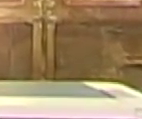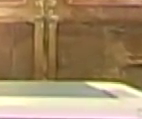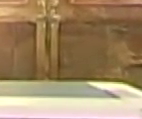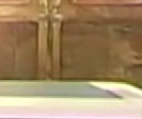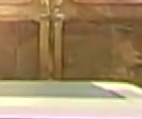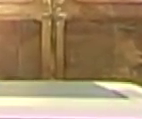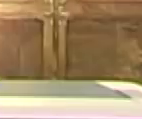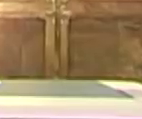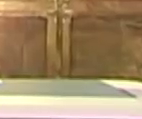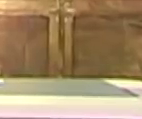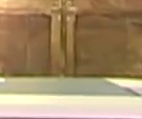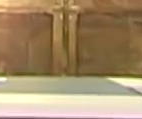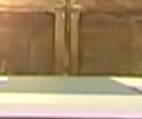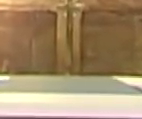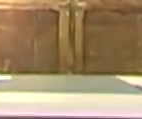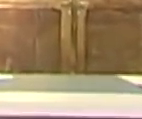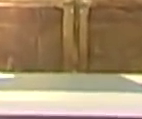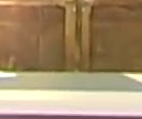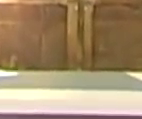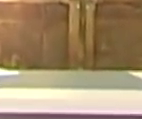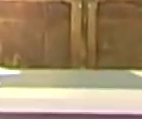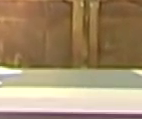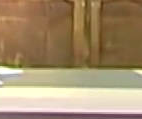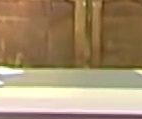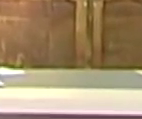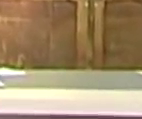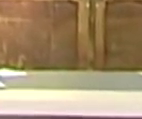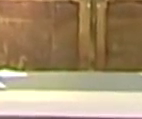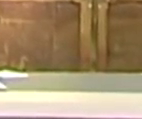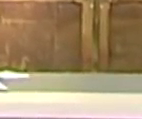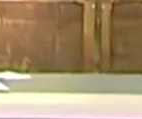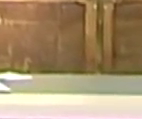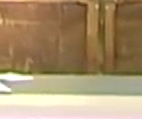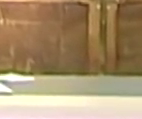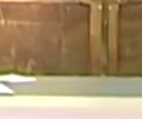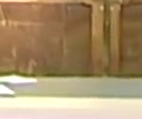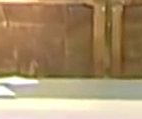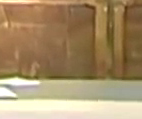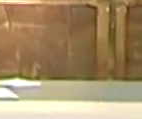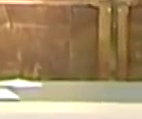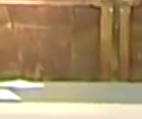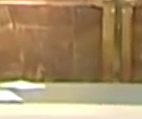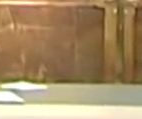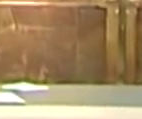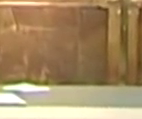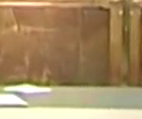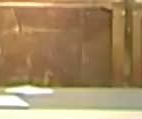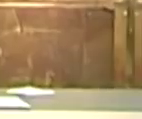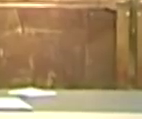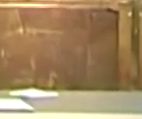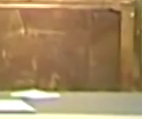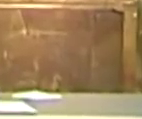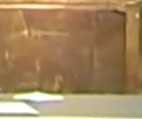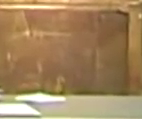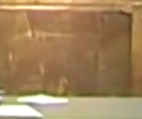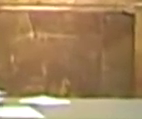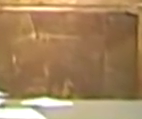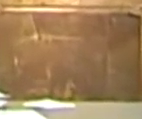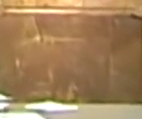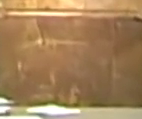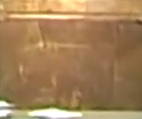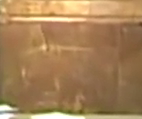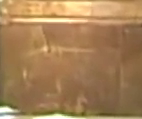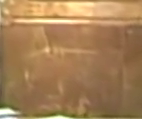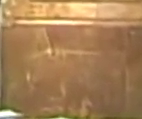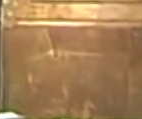pasando una pequeña gripe y una pequeña afección combinada con alergia. Así que,